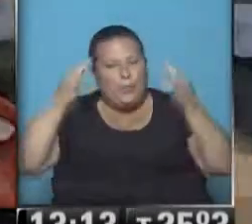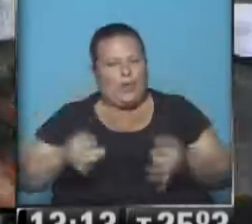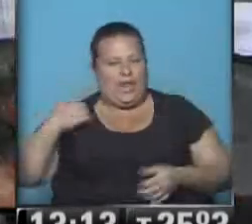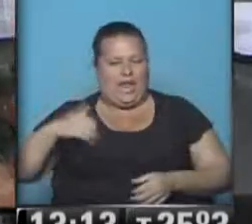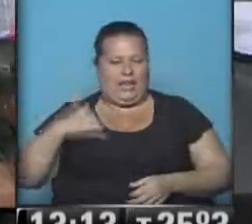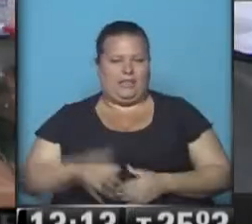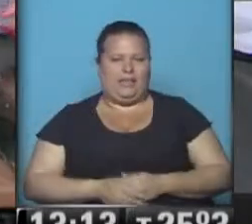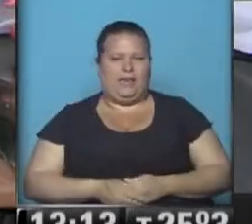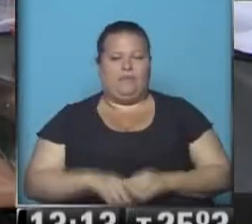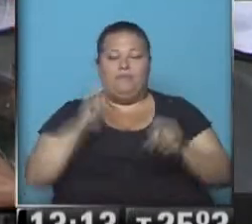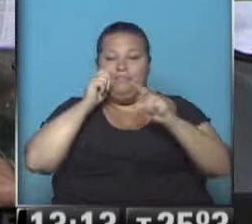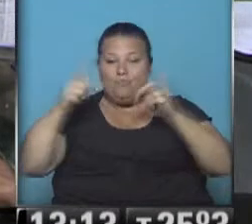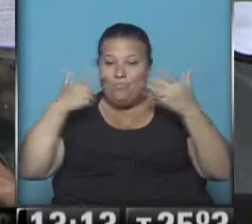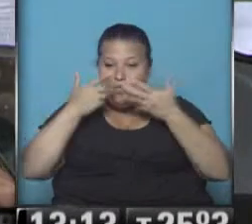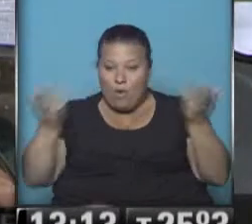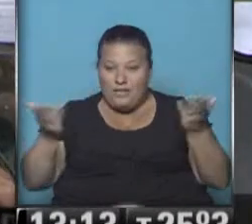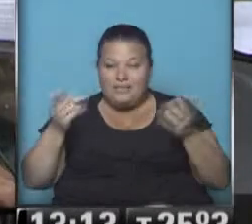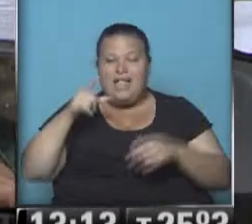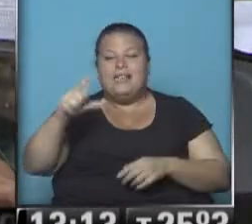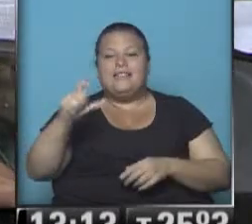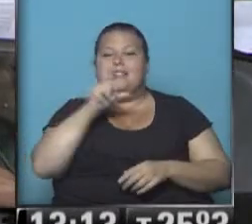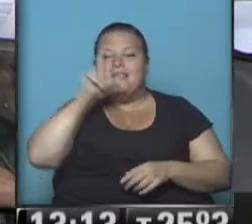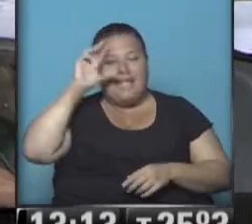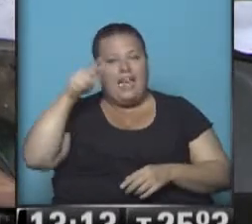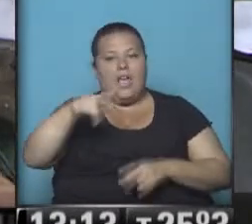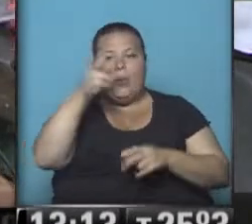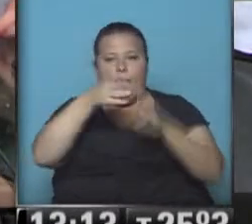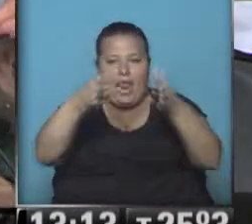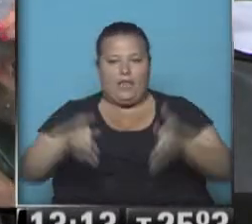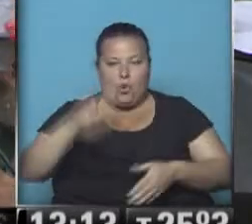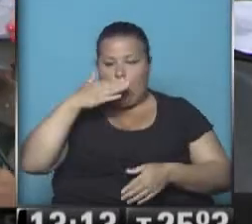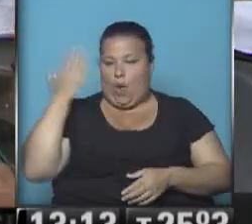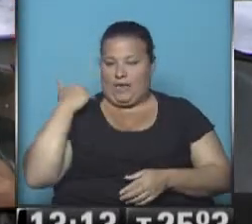Las imágenes que compartíamos eran de CETERA, donde fue velada en la última jornada.